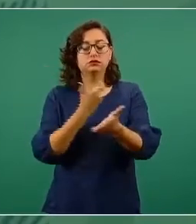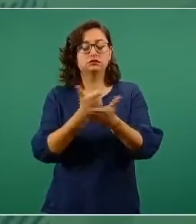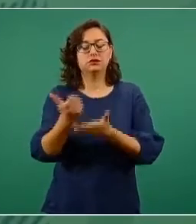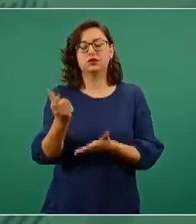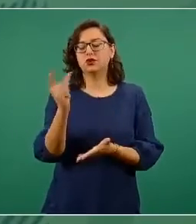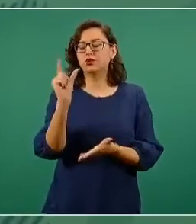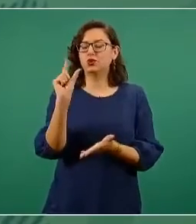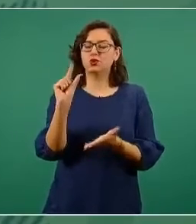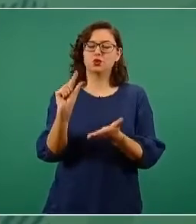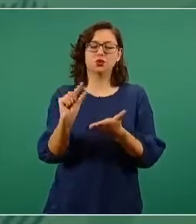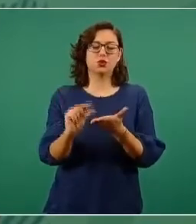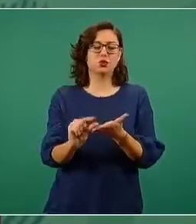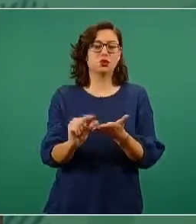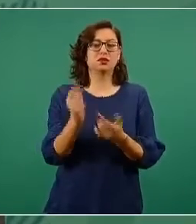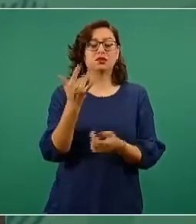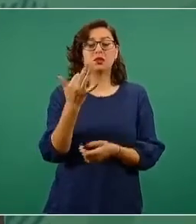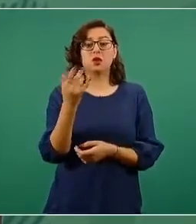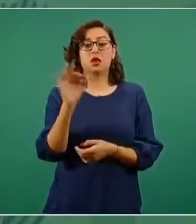de su salario